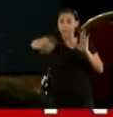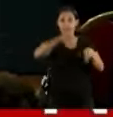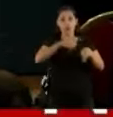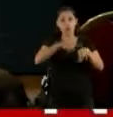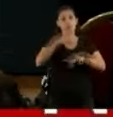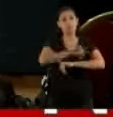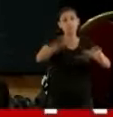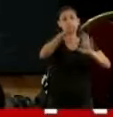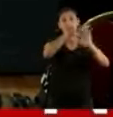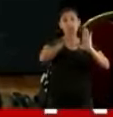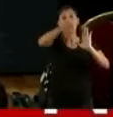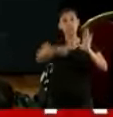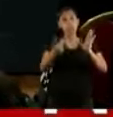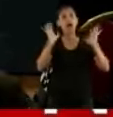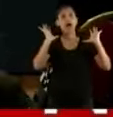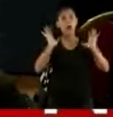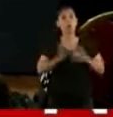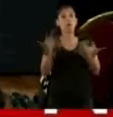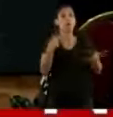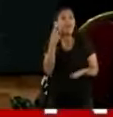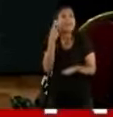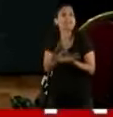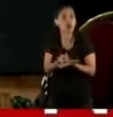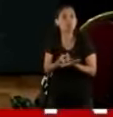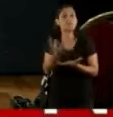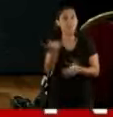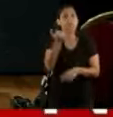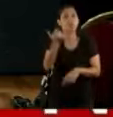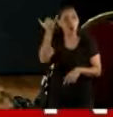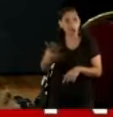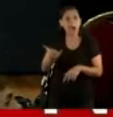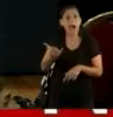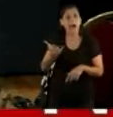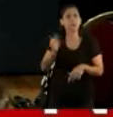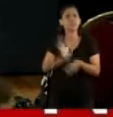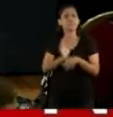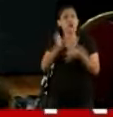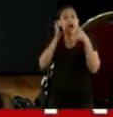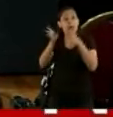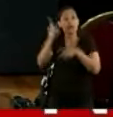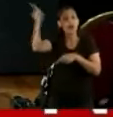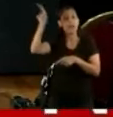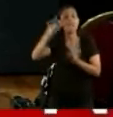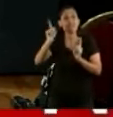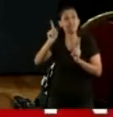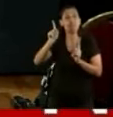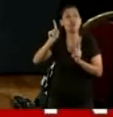conocer, se puede llegar a generar un recrudecimiento también, ¿no?, de los ataques como se han dado en la ciudad de Rosario. Muchas